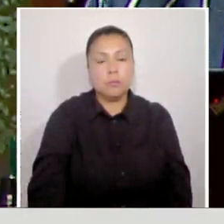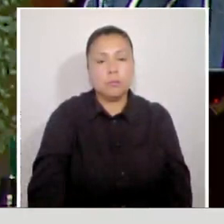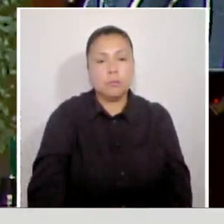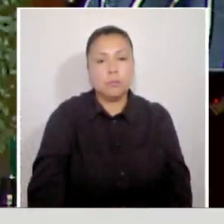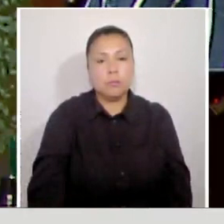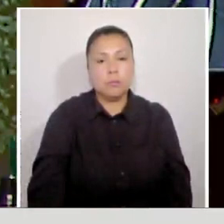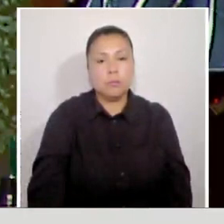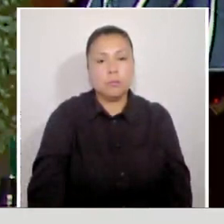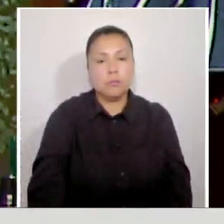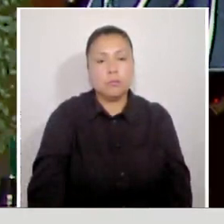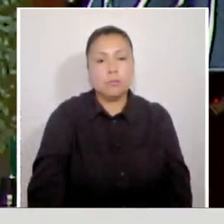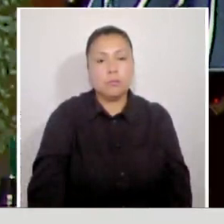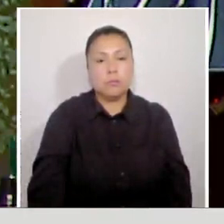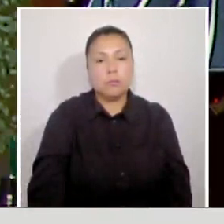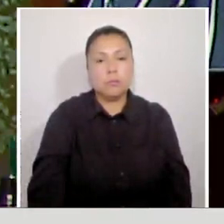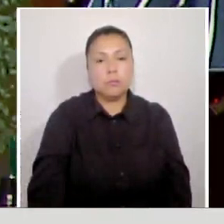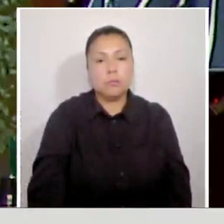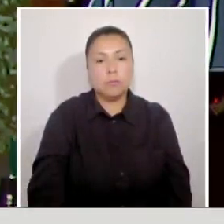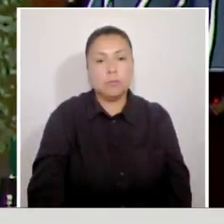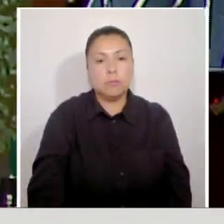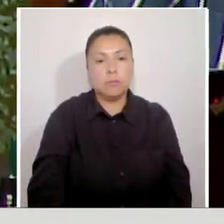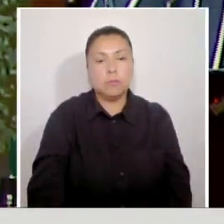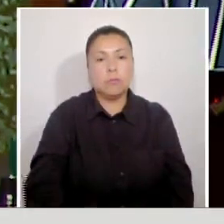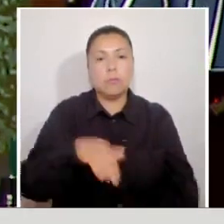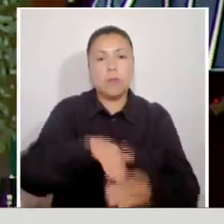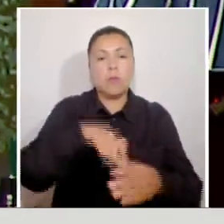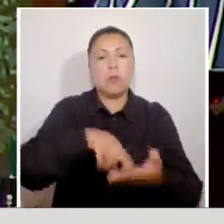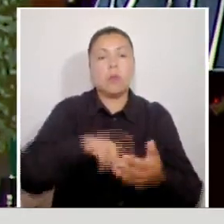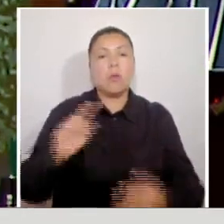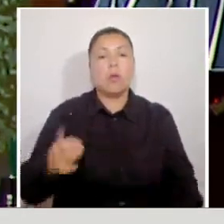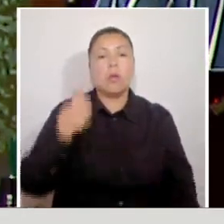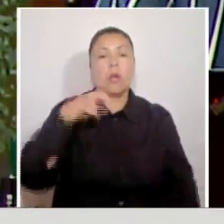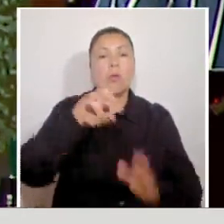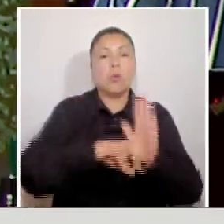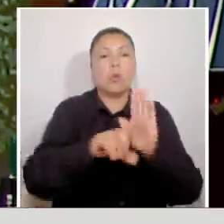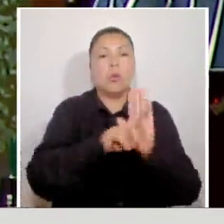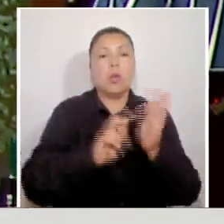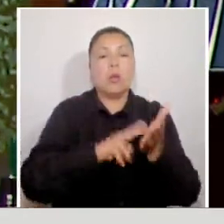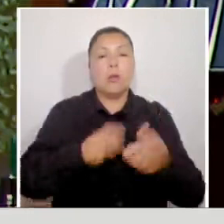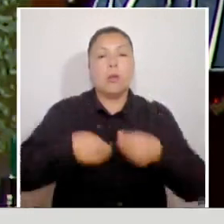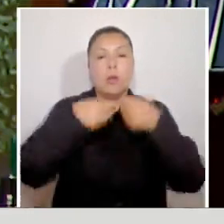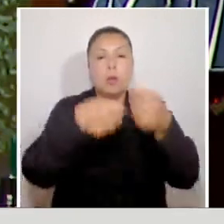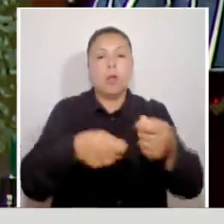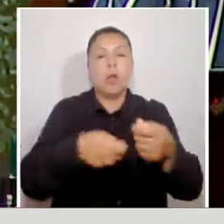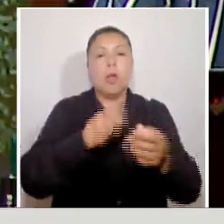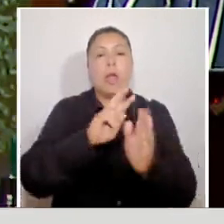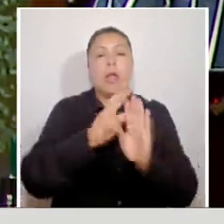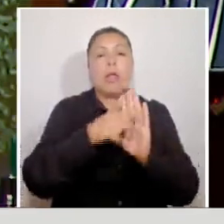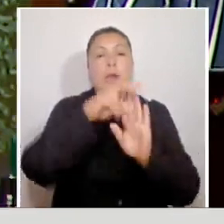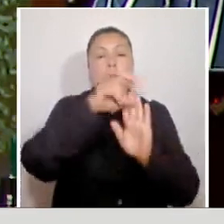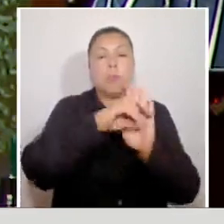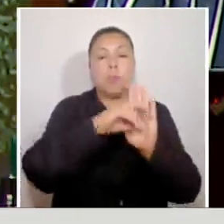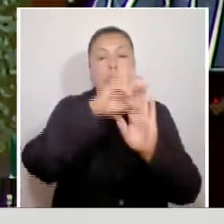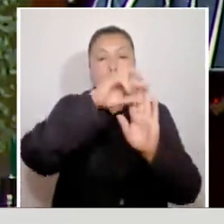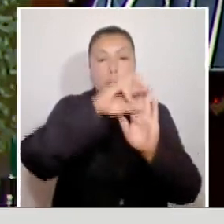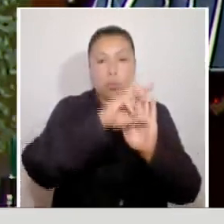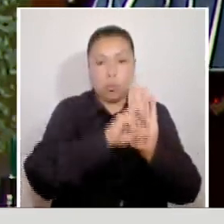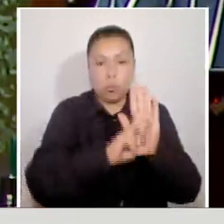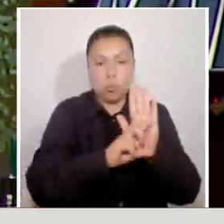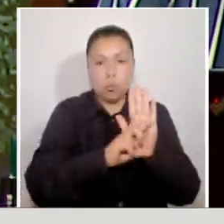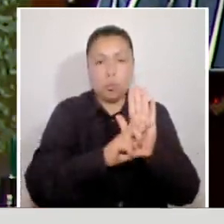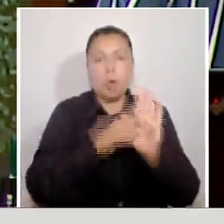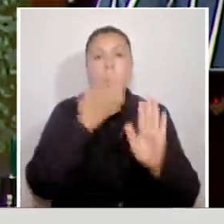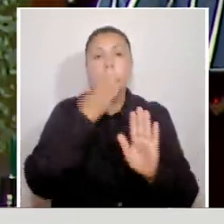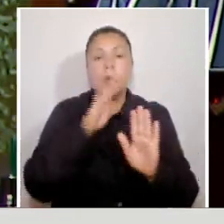senado en votación general el proyecto de ley originado en moción que modifica diversos cuerpos legales con el objeto de mejorar la